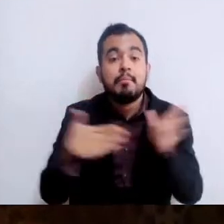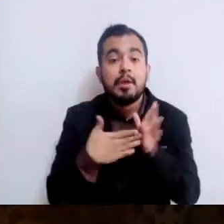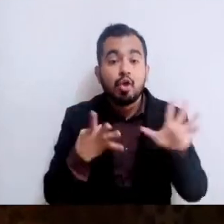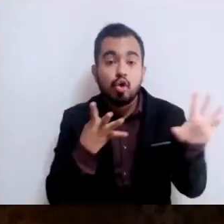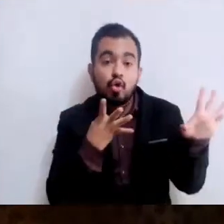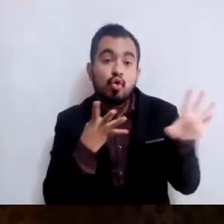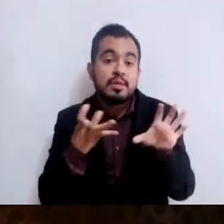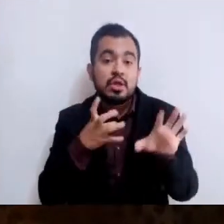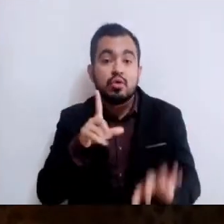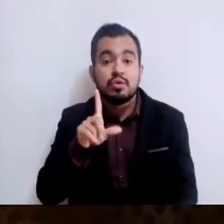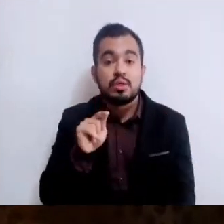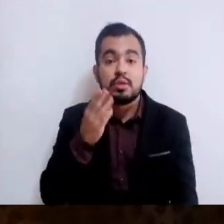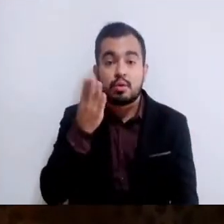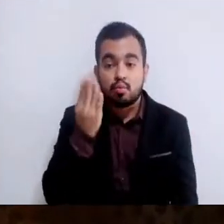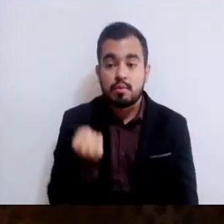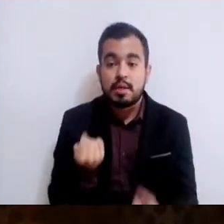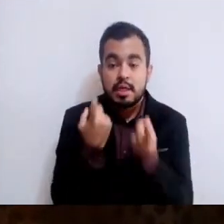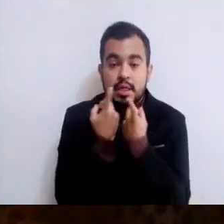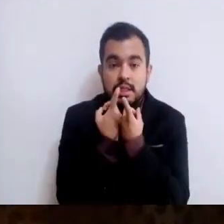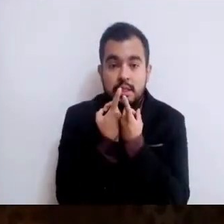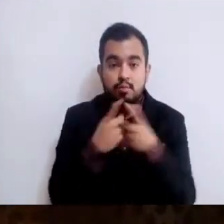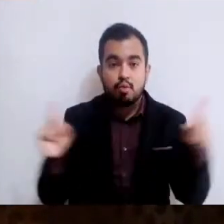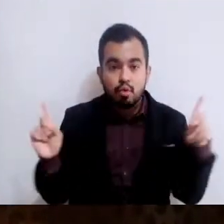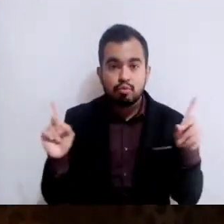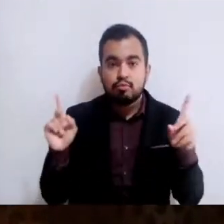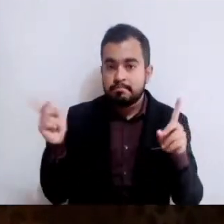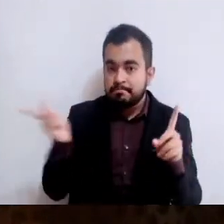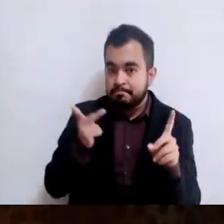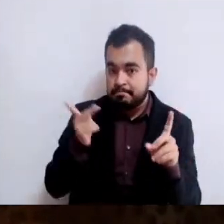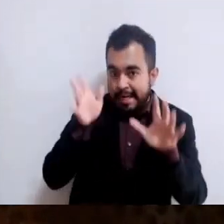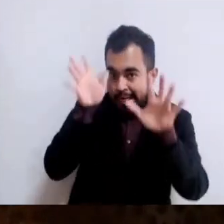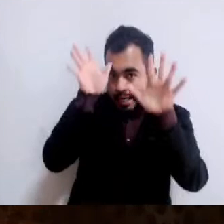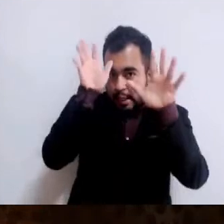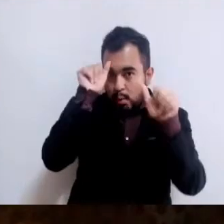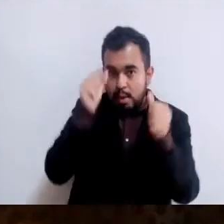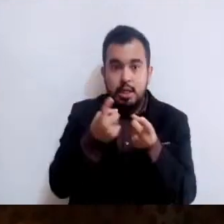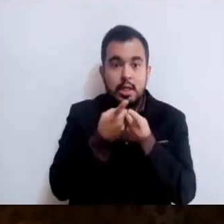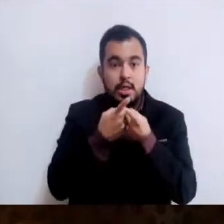7,979 divorcios por mutuo consentimiento y